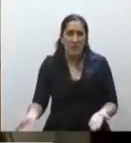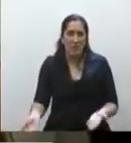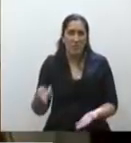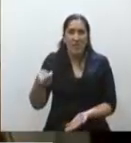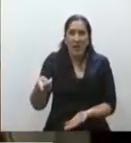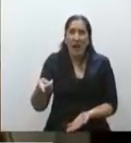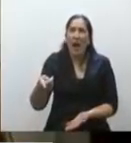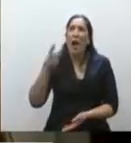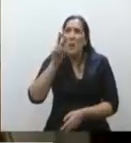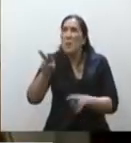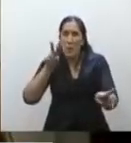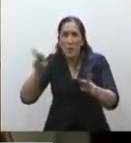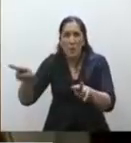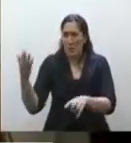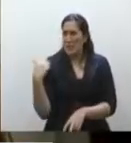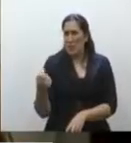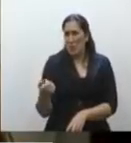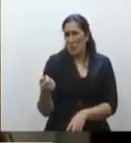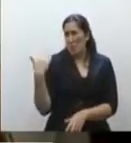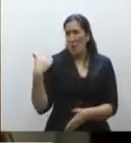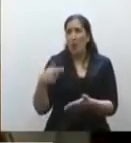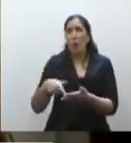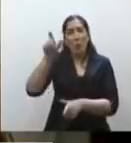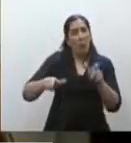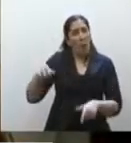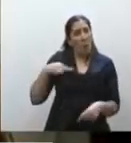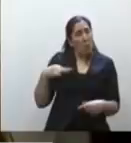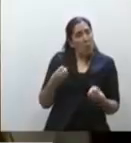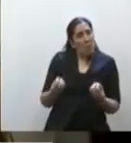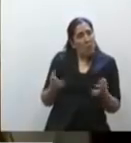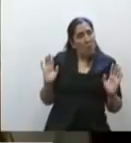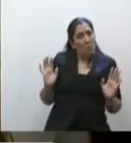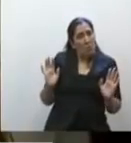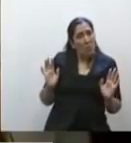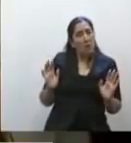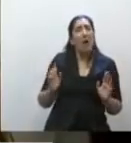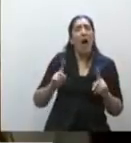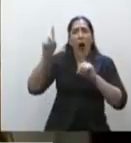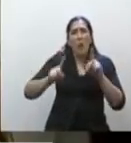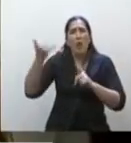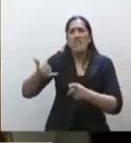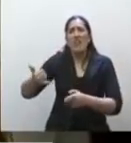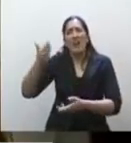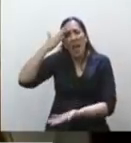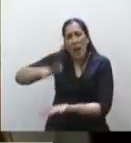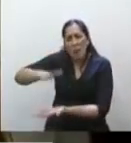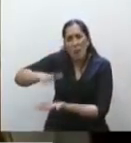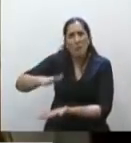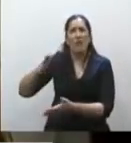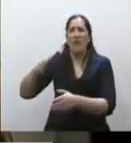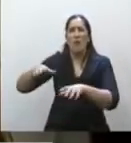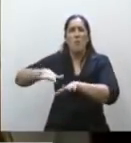Y creemos que gente que hasta hace poco tiempo tenía una calidad de vida porque están rodeados de muebles, algunos de camas, de